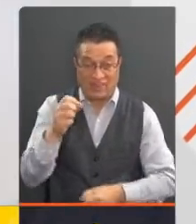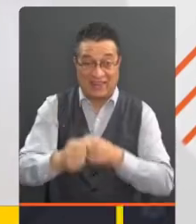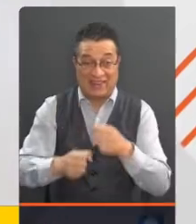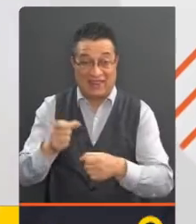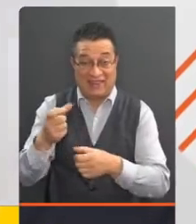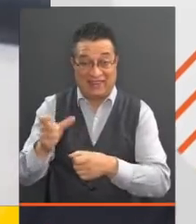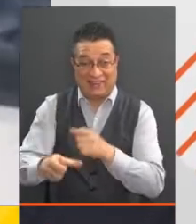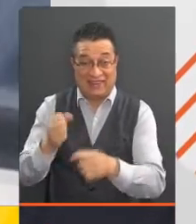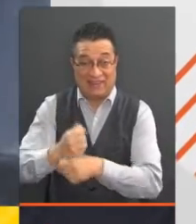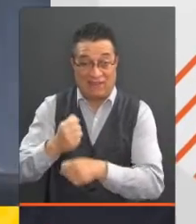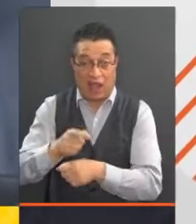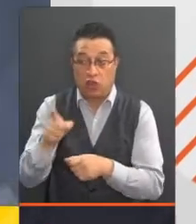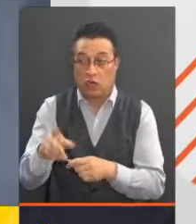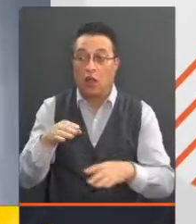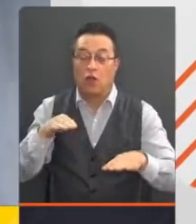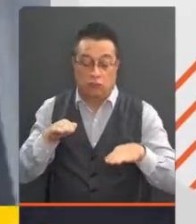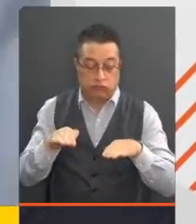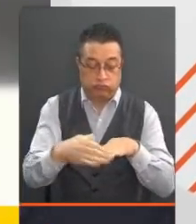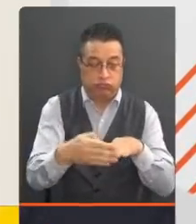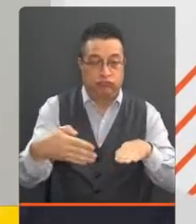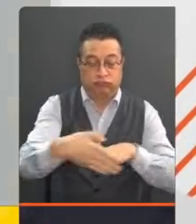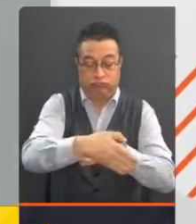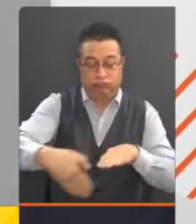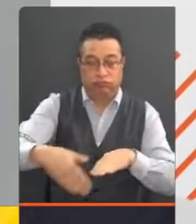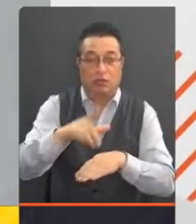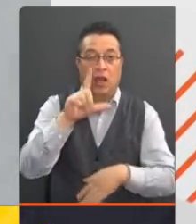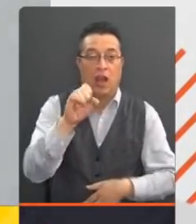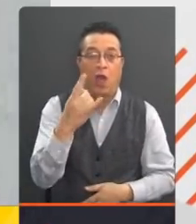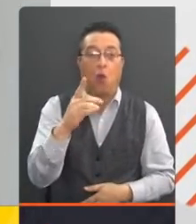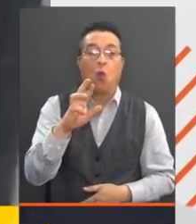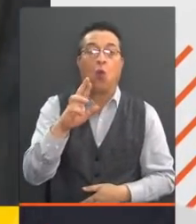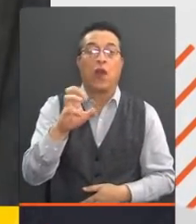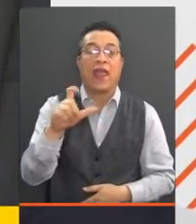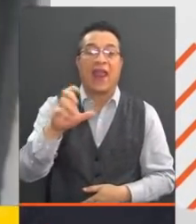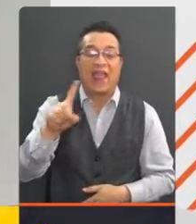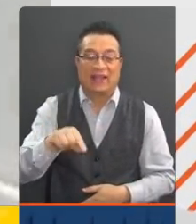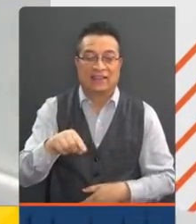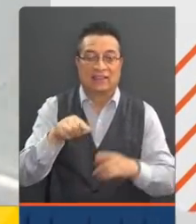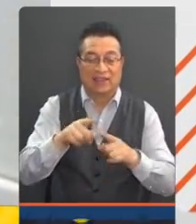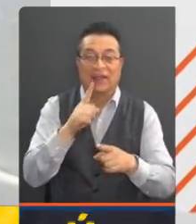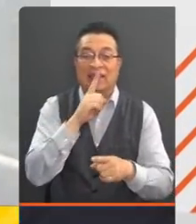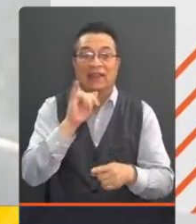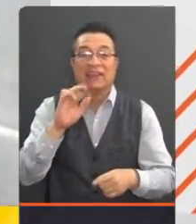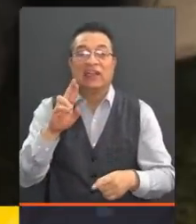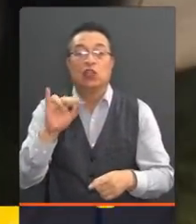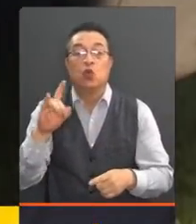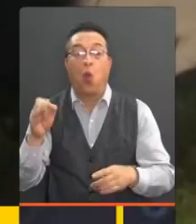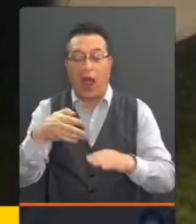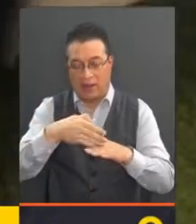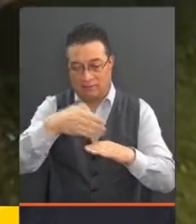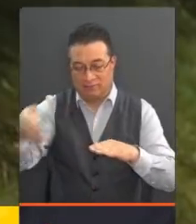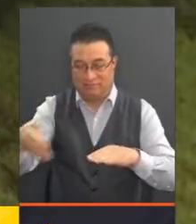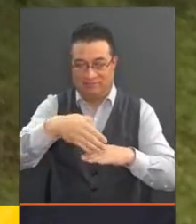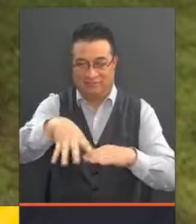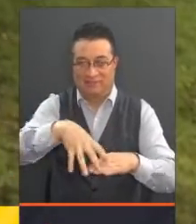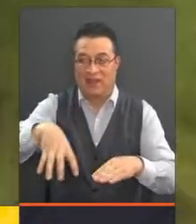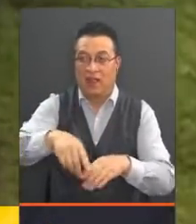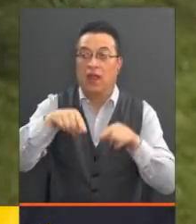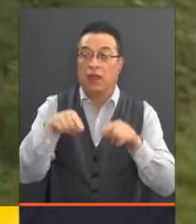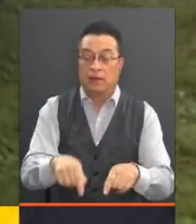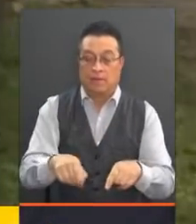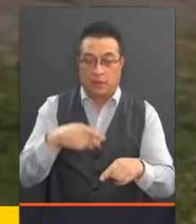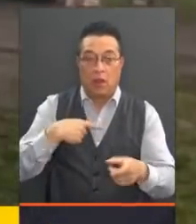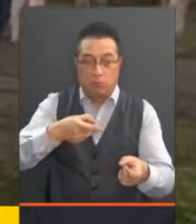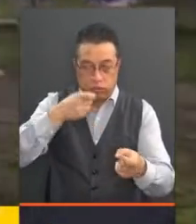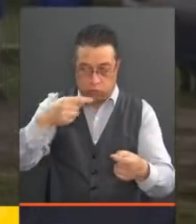fue emboscado en el cruce Los Laureles, que está entre Capitán Pastene y Tirúa. La máquina presenta varios impactos de perdigones en su